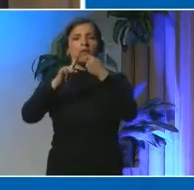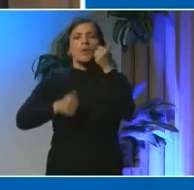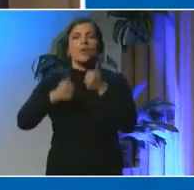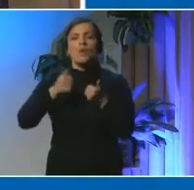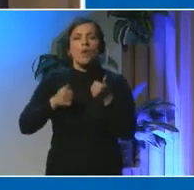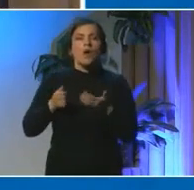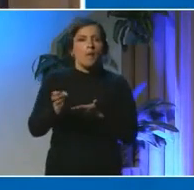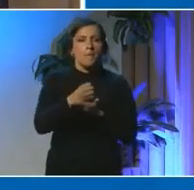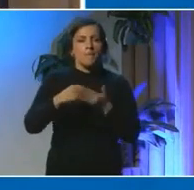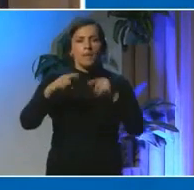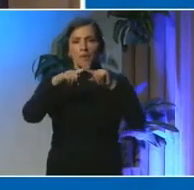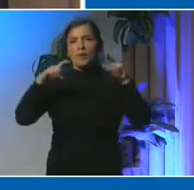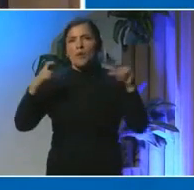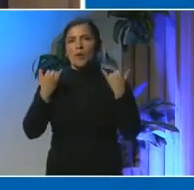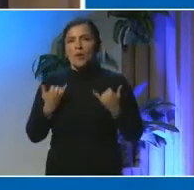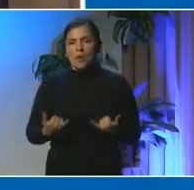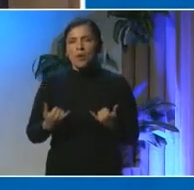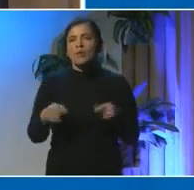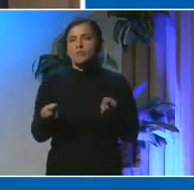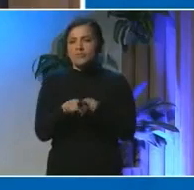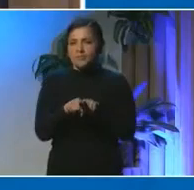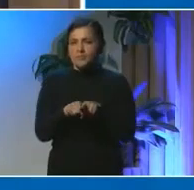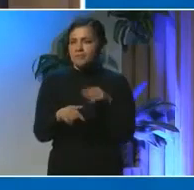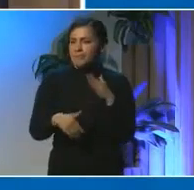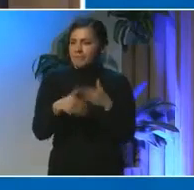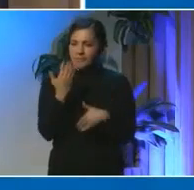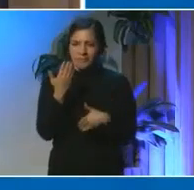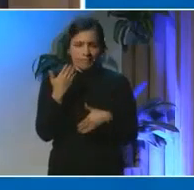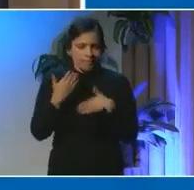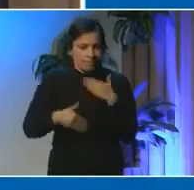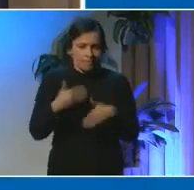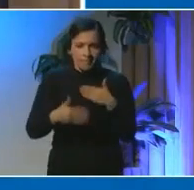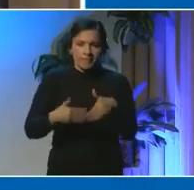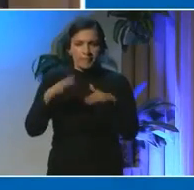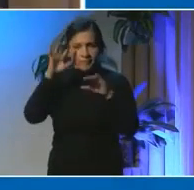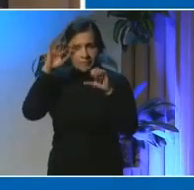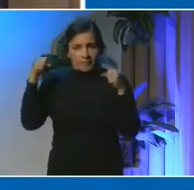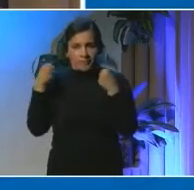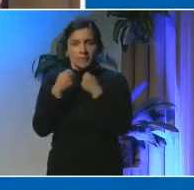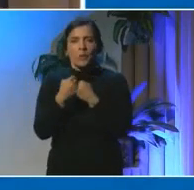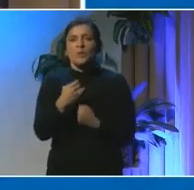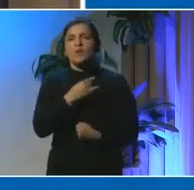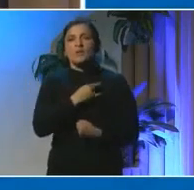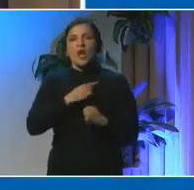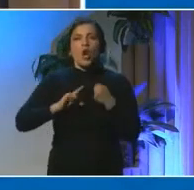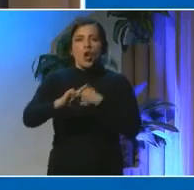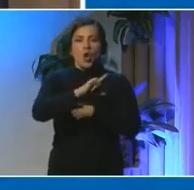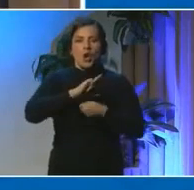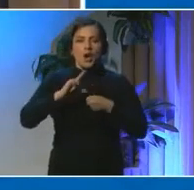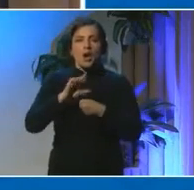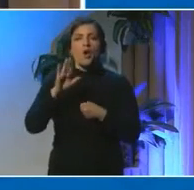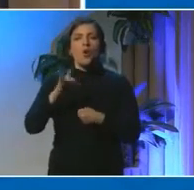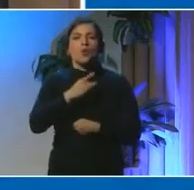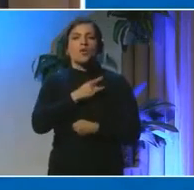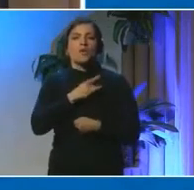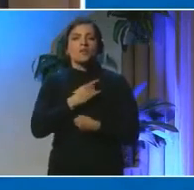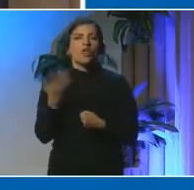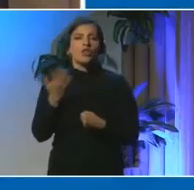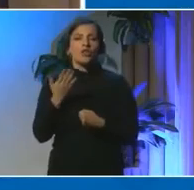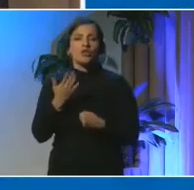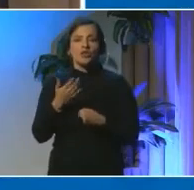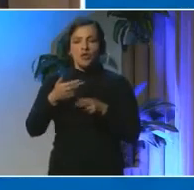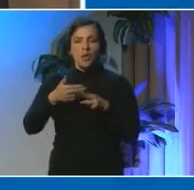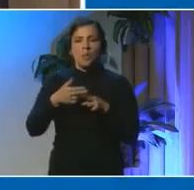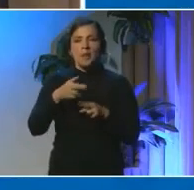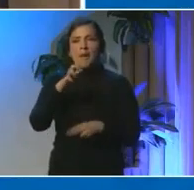es un camino que estamos empezando estamos trabajando en Alianza con universidades locales como la universidad de Pamplona en Santander estamos trabajando en